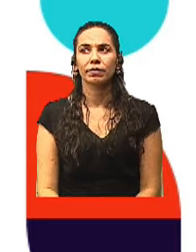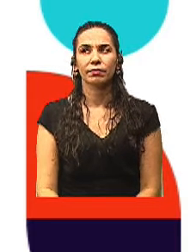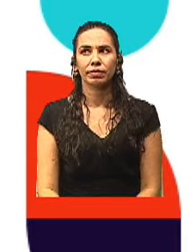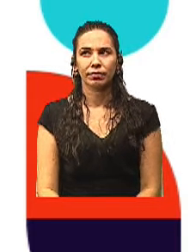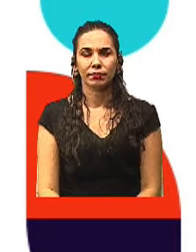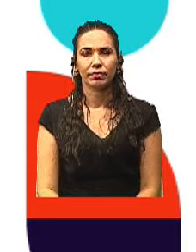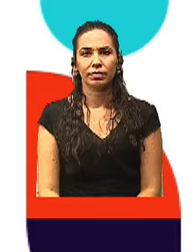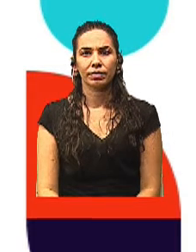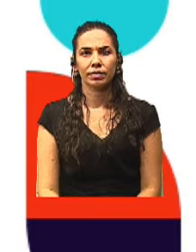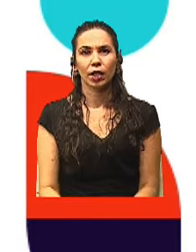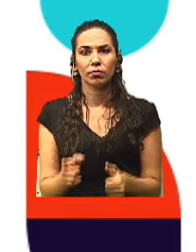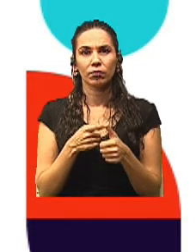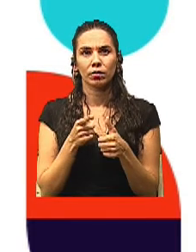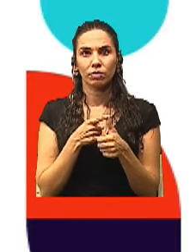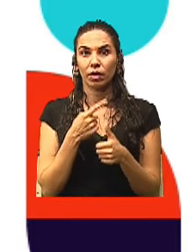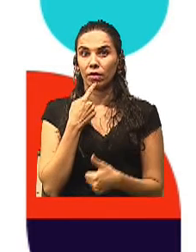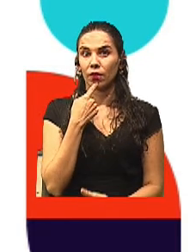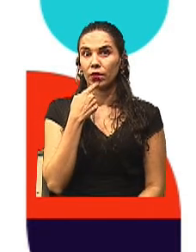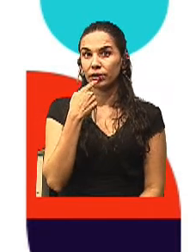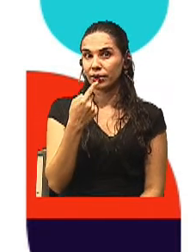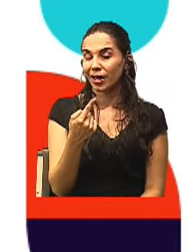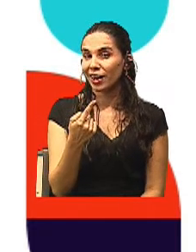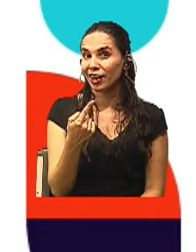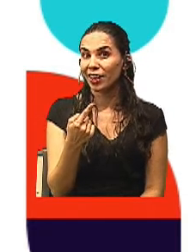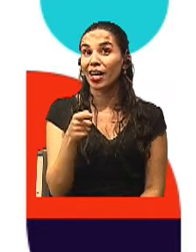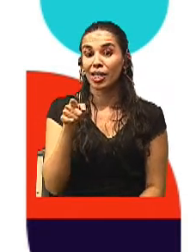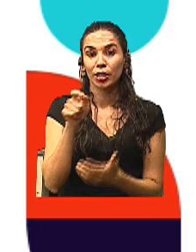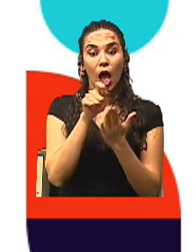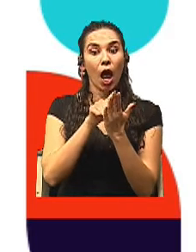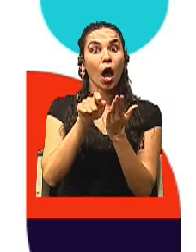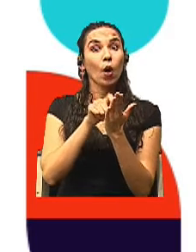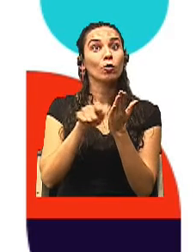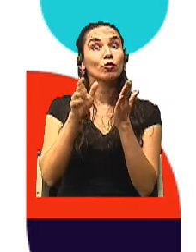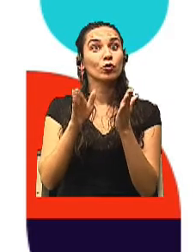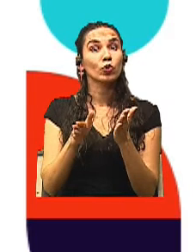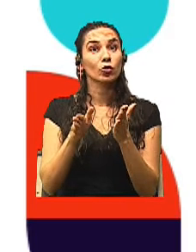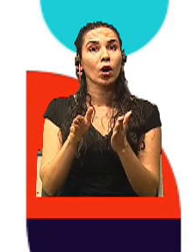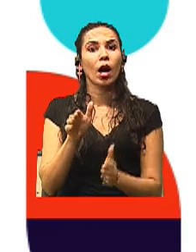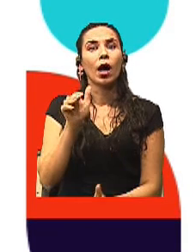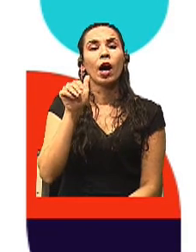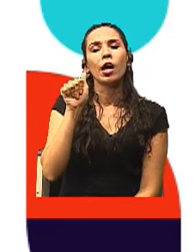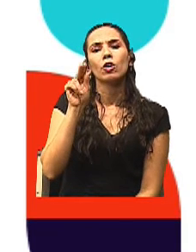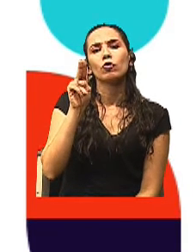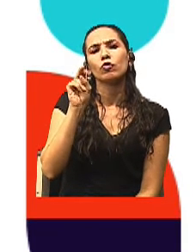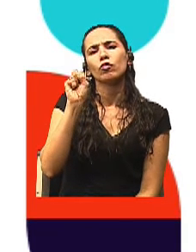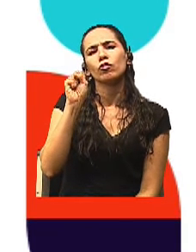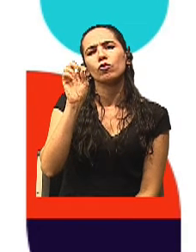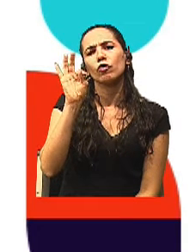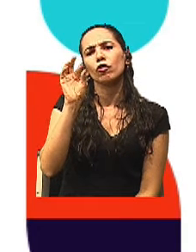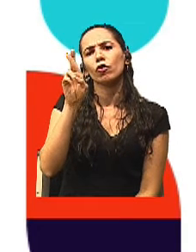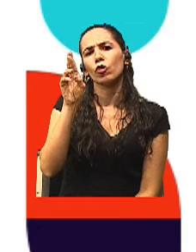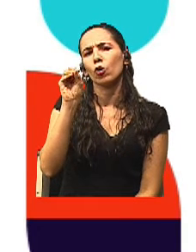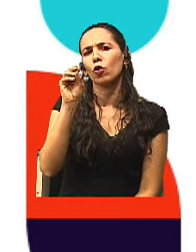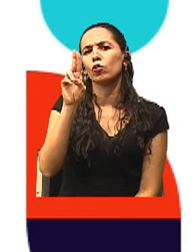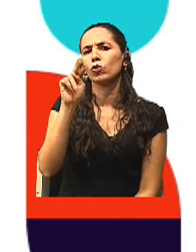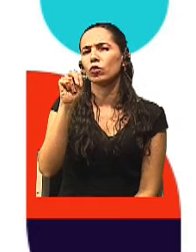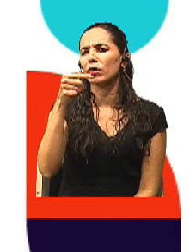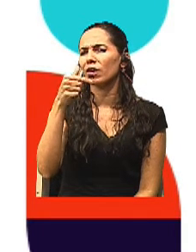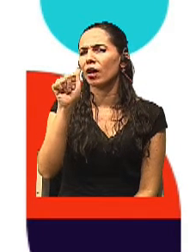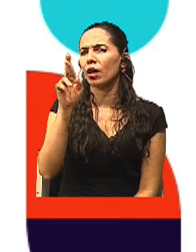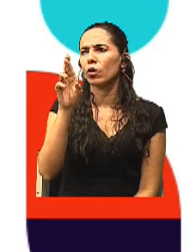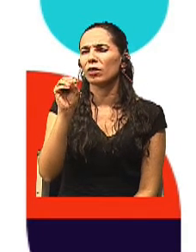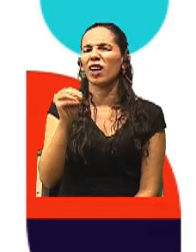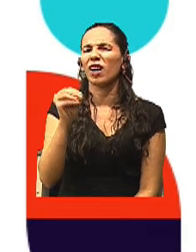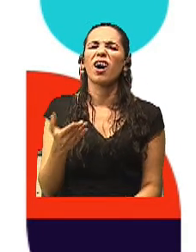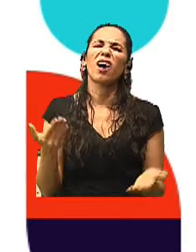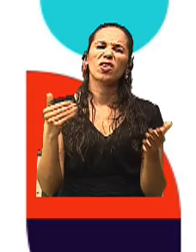Bueno, primero decirles que este autor es austrohúngaro. Ay, otra vez se